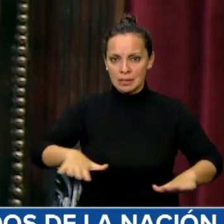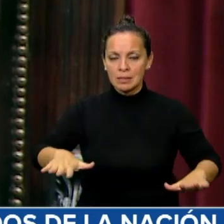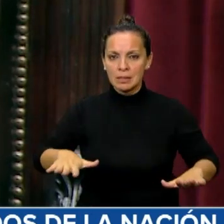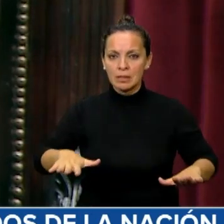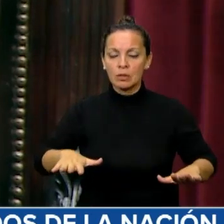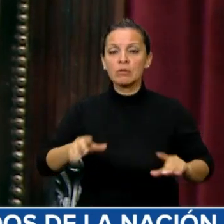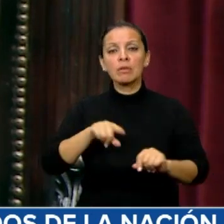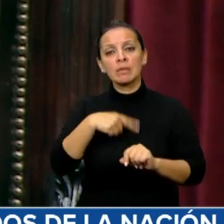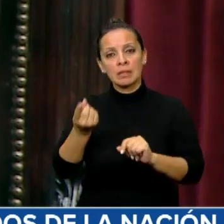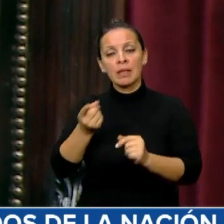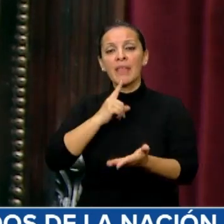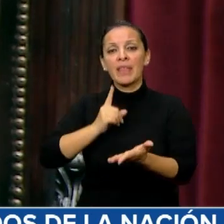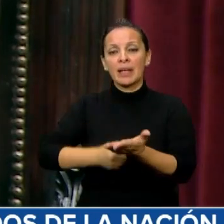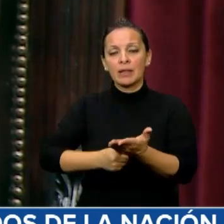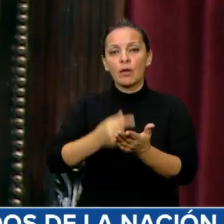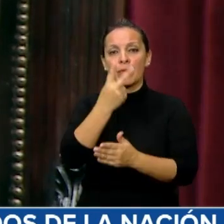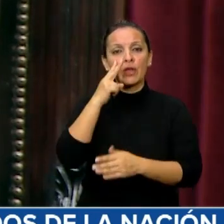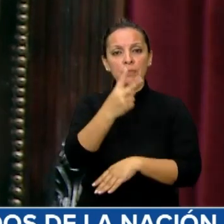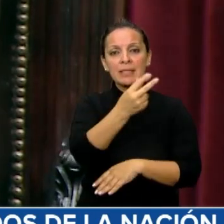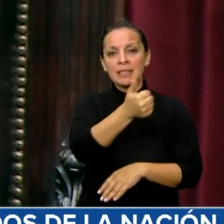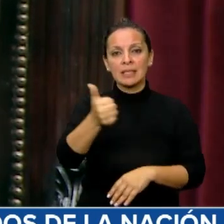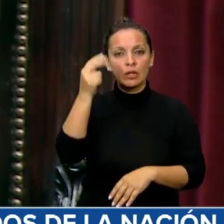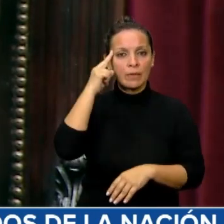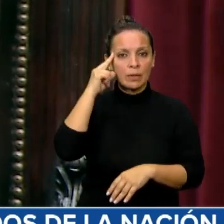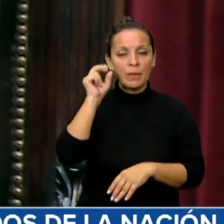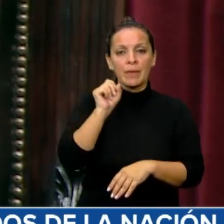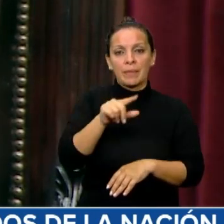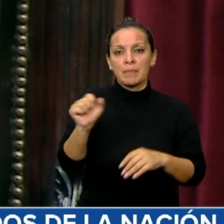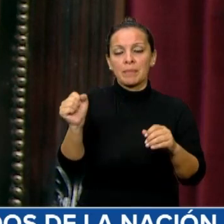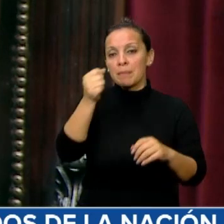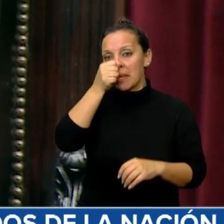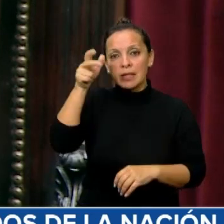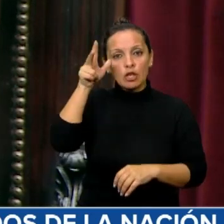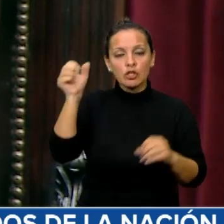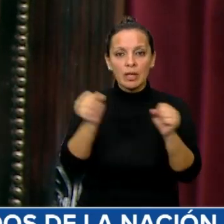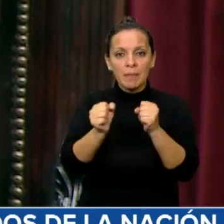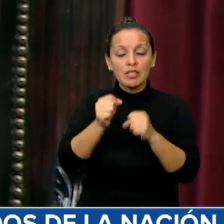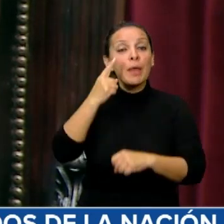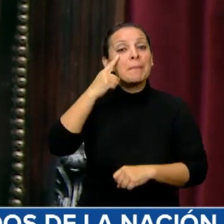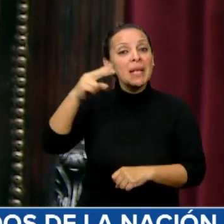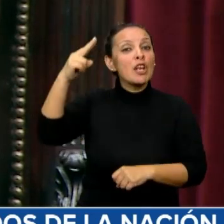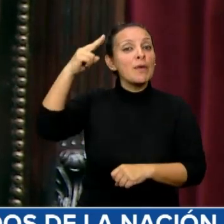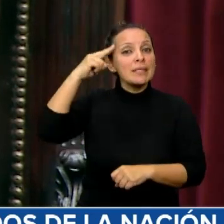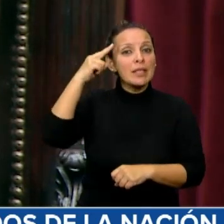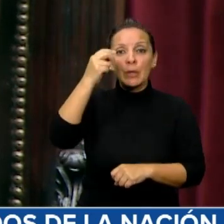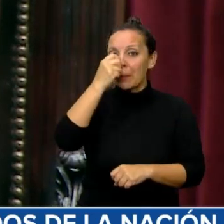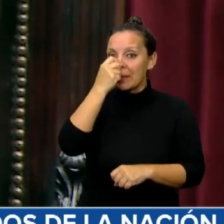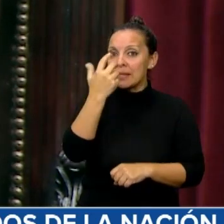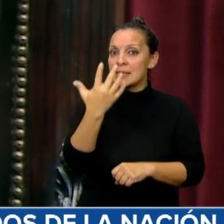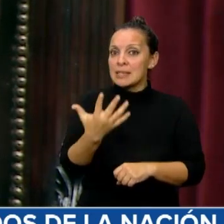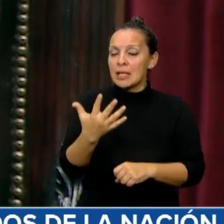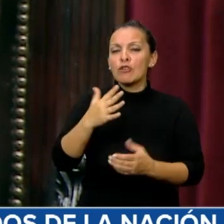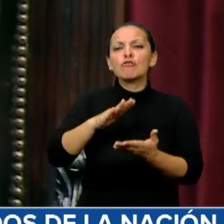el decreto 2.699 del 28 de mayo de 1925